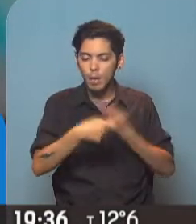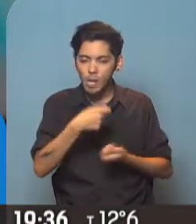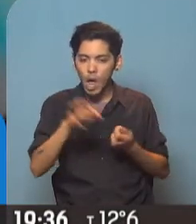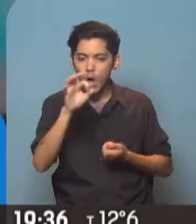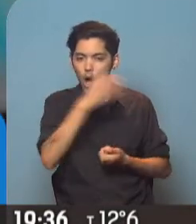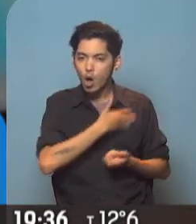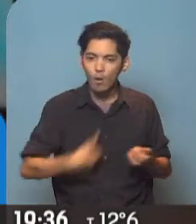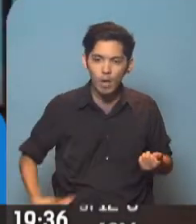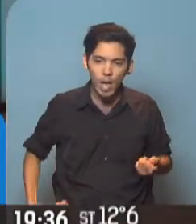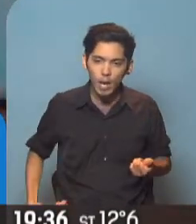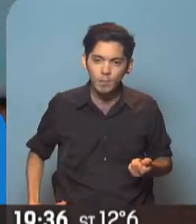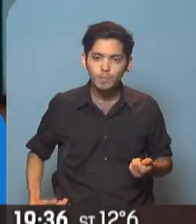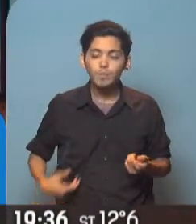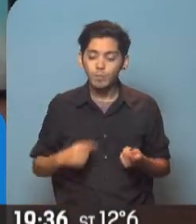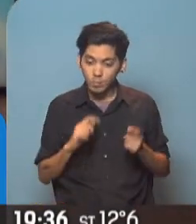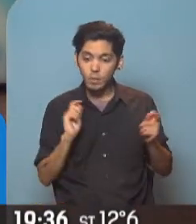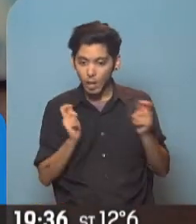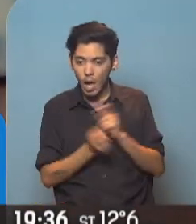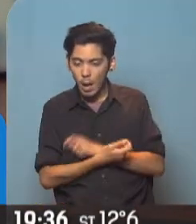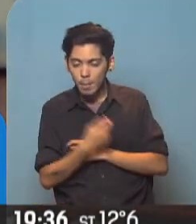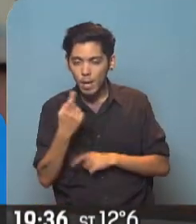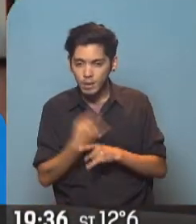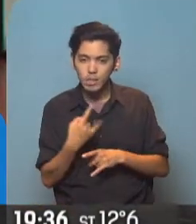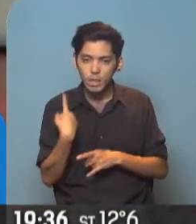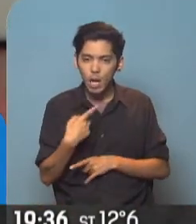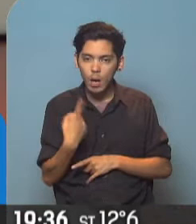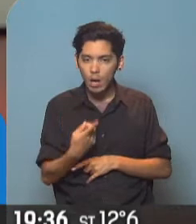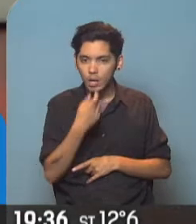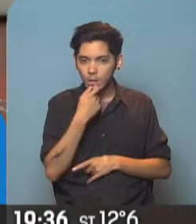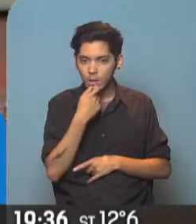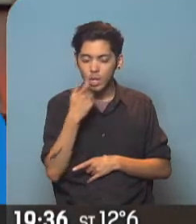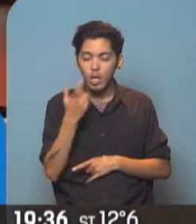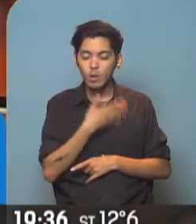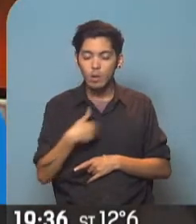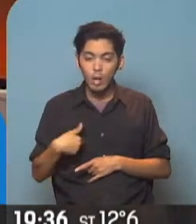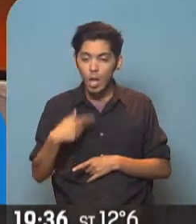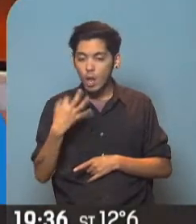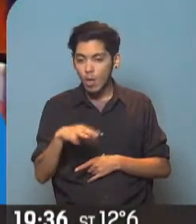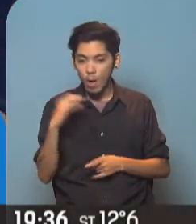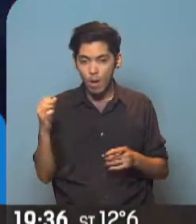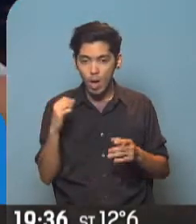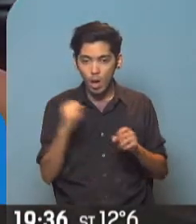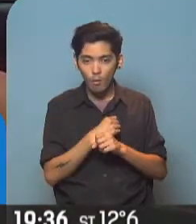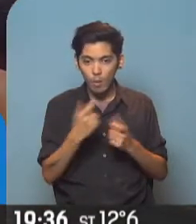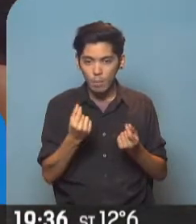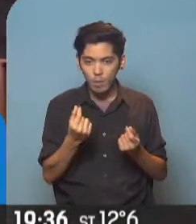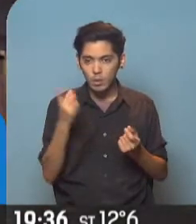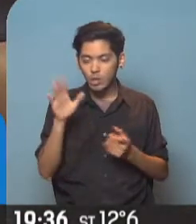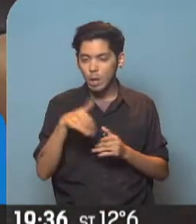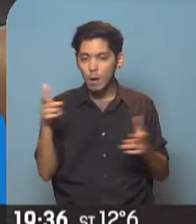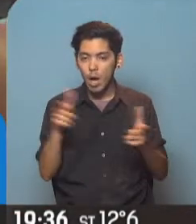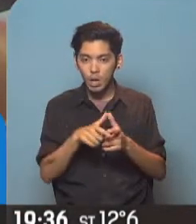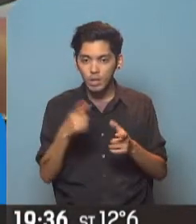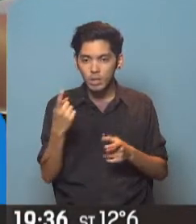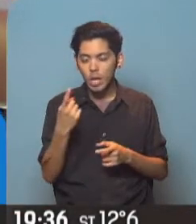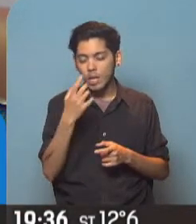fijar el gobierno y esto cambia sustancialmente porque de fijarlo el gobierno debe llevar llamado y no lo hizo y acá hay un primer cuestionamiento y el otro